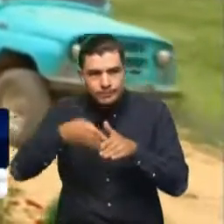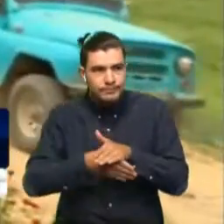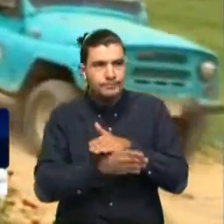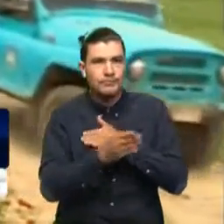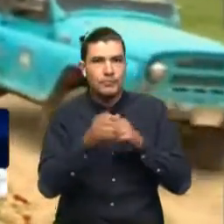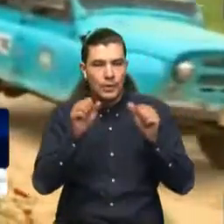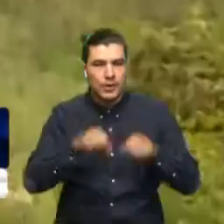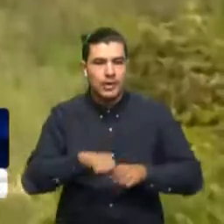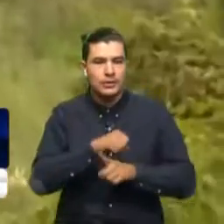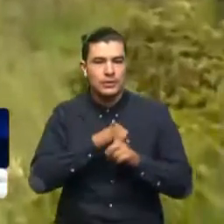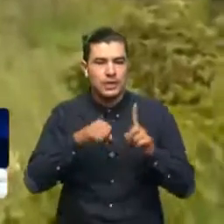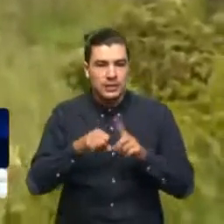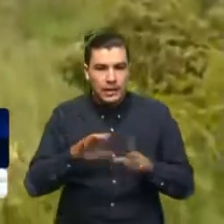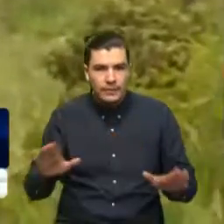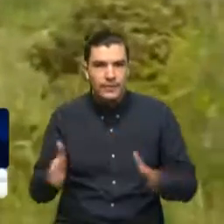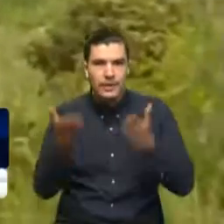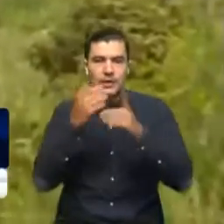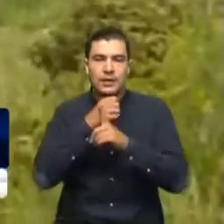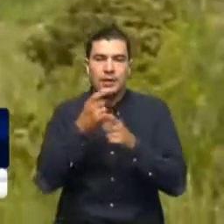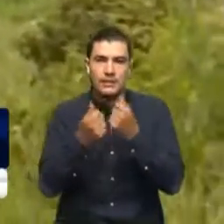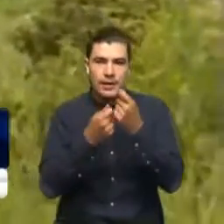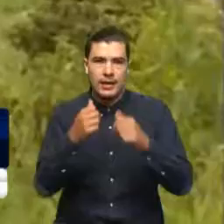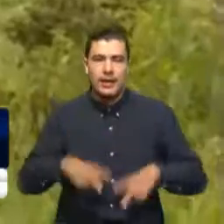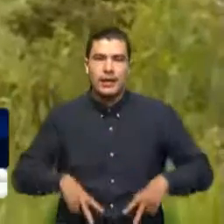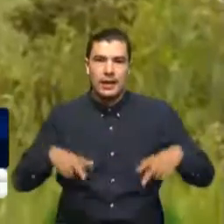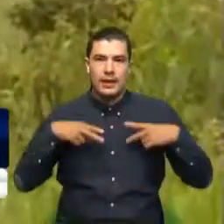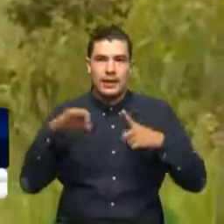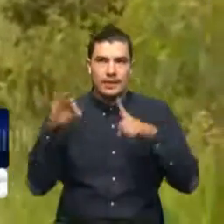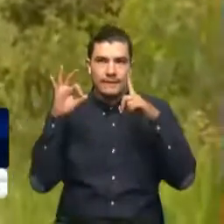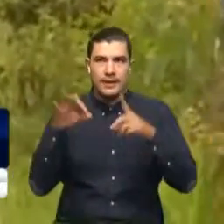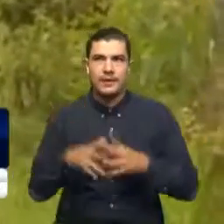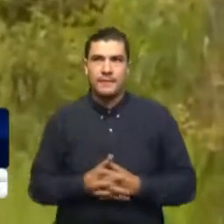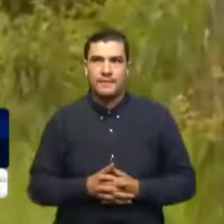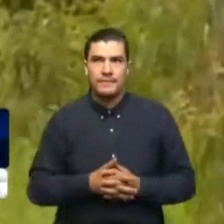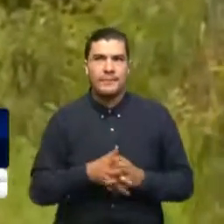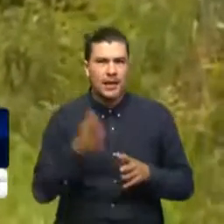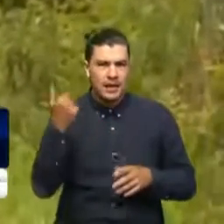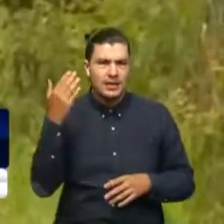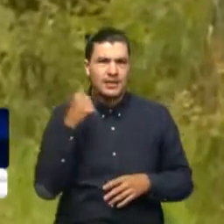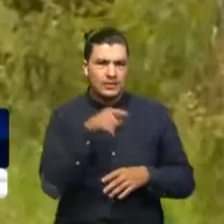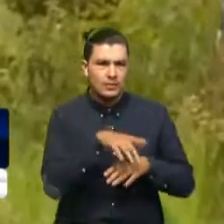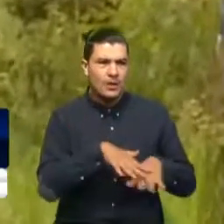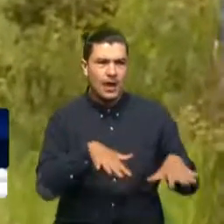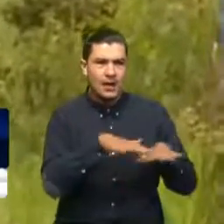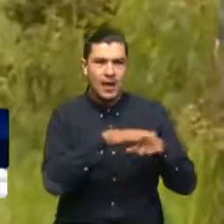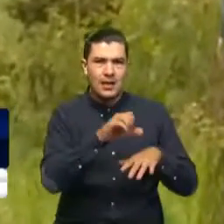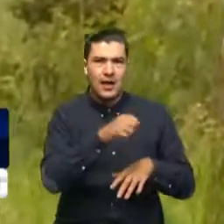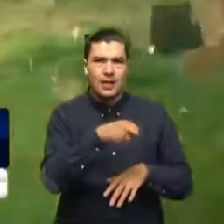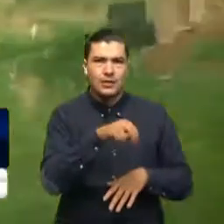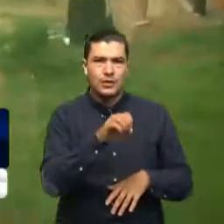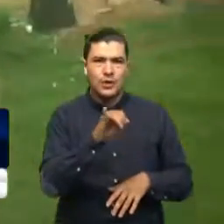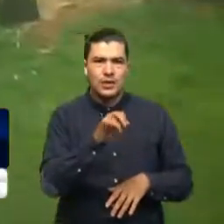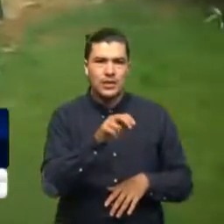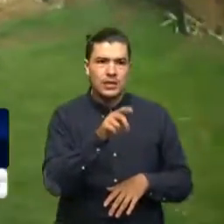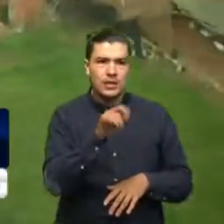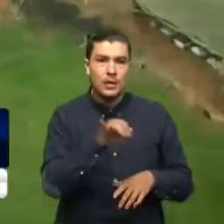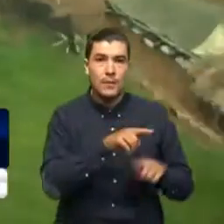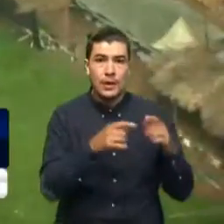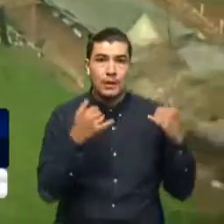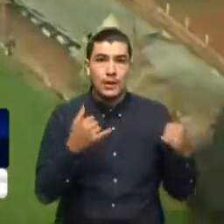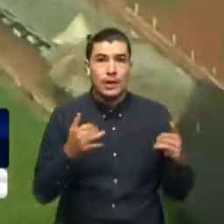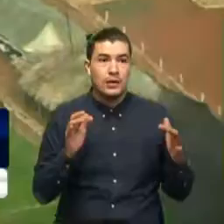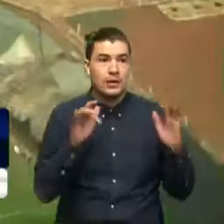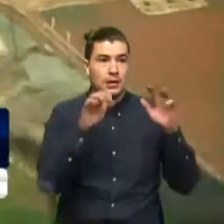420 ex combatientes de las farc que inicialmente se ubicaron en la zona de concentración de caño indio en la actualidad